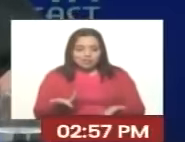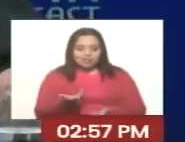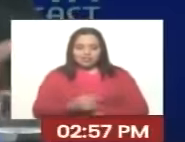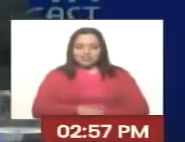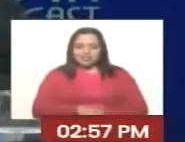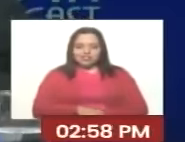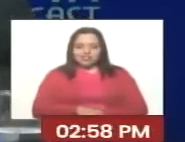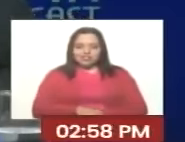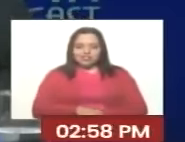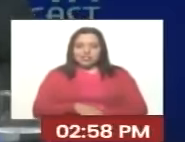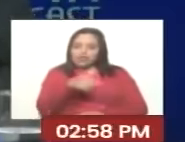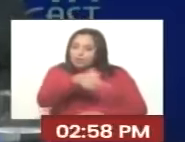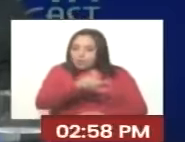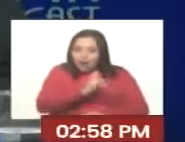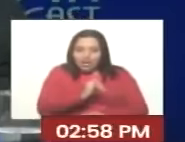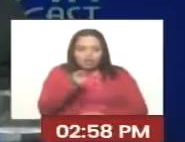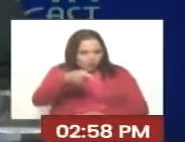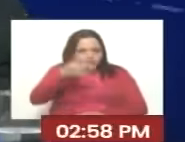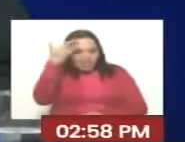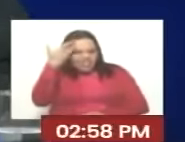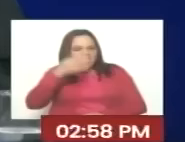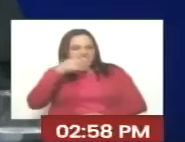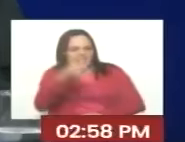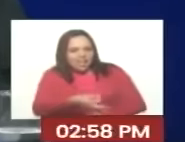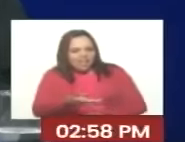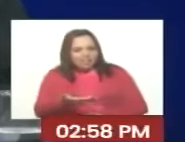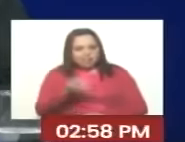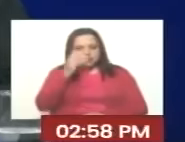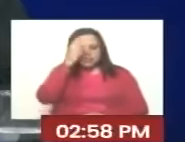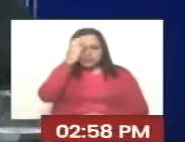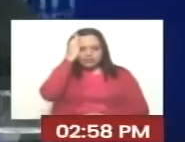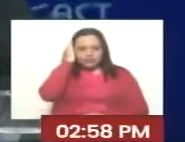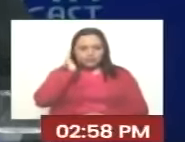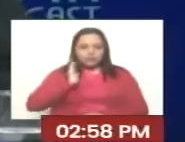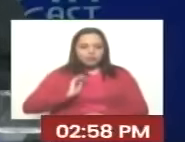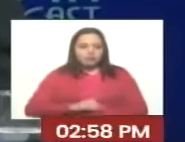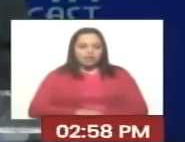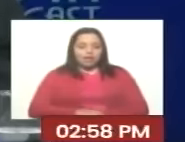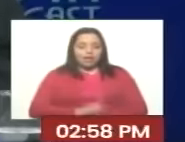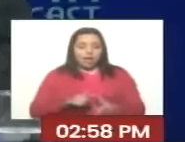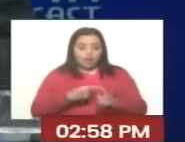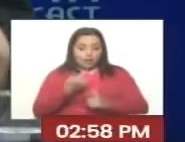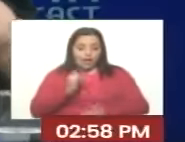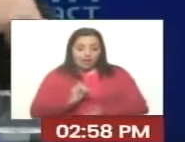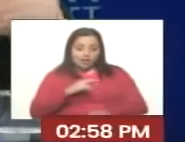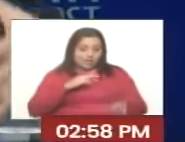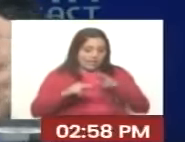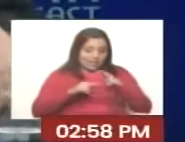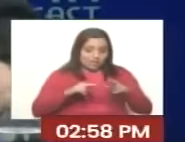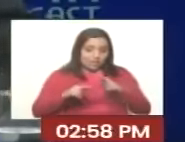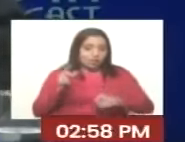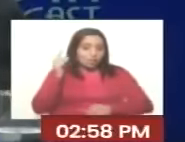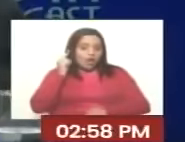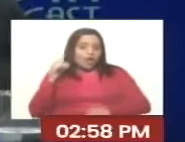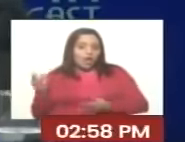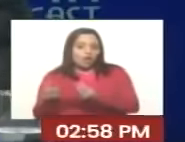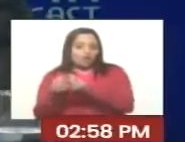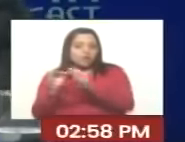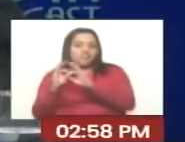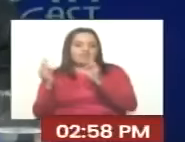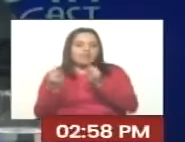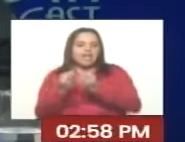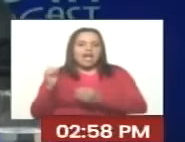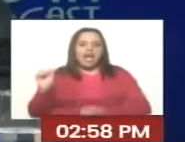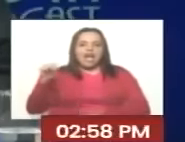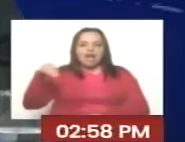obviamente, tú sabías la verdad. Entonces, había una relación de ella con la familia Méstica y la